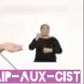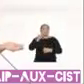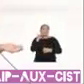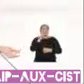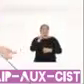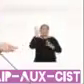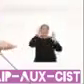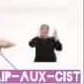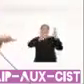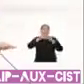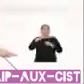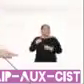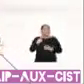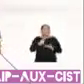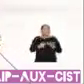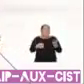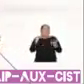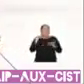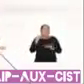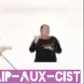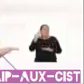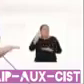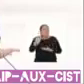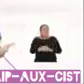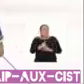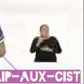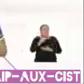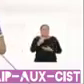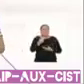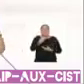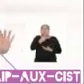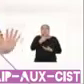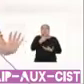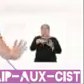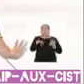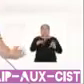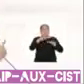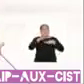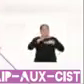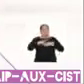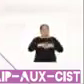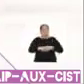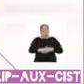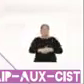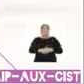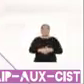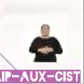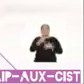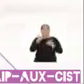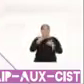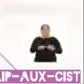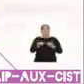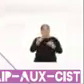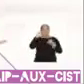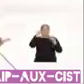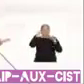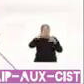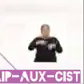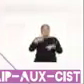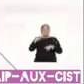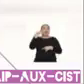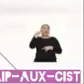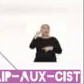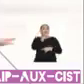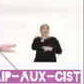preocuparse por no saber qué quieren estudiar, ni si saben qué les gusta hacer. Tranquilidad. Están decidiendo sobre sus futuros.